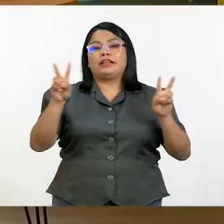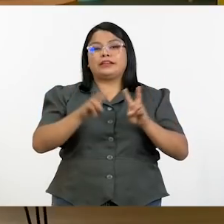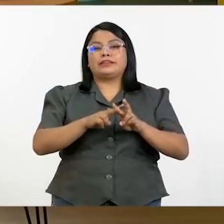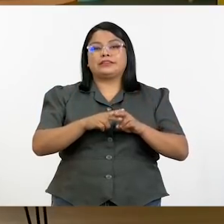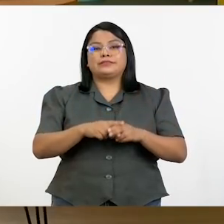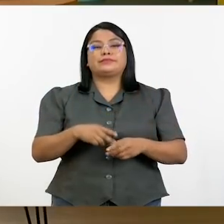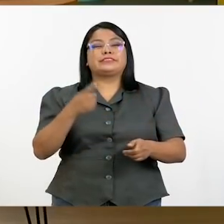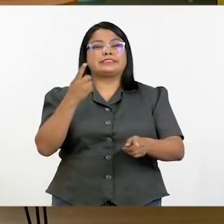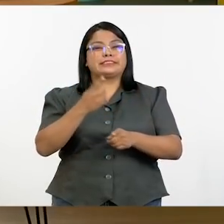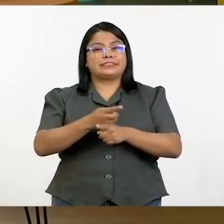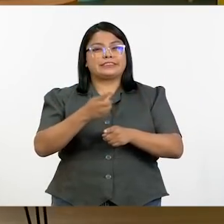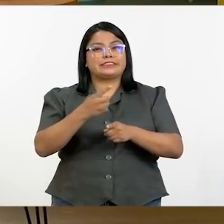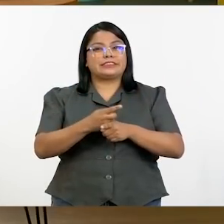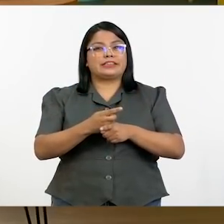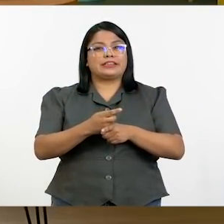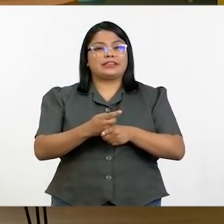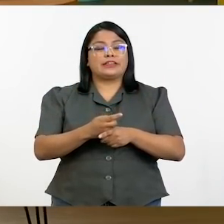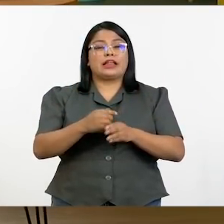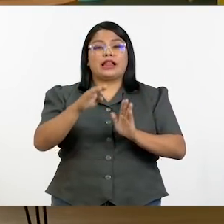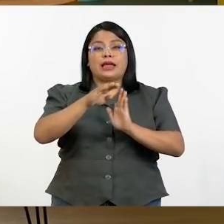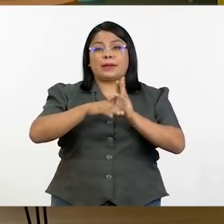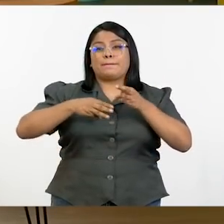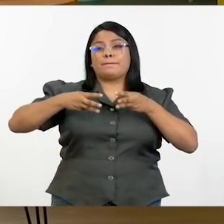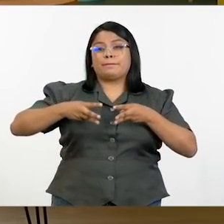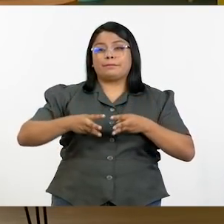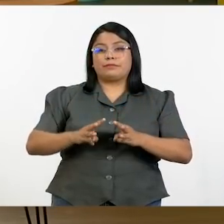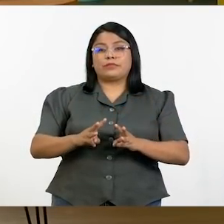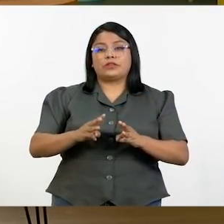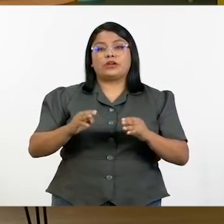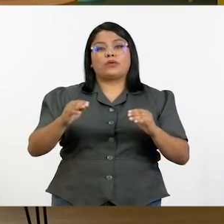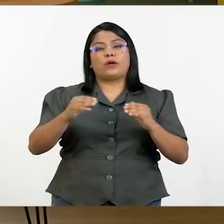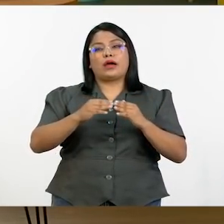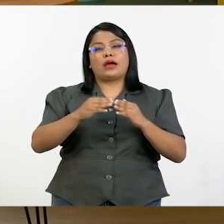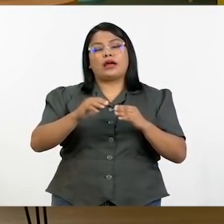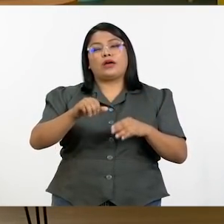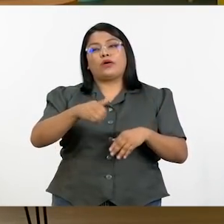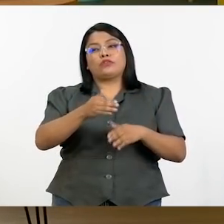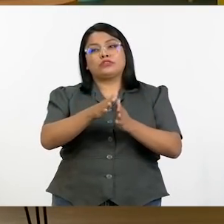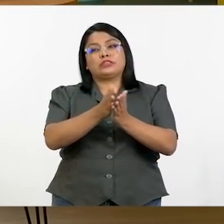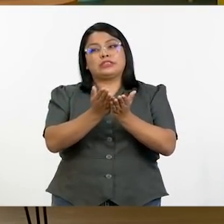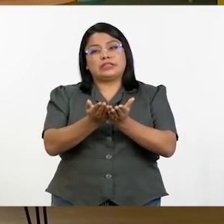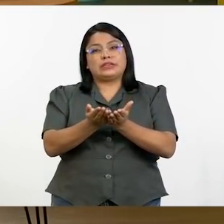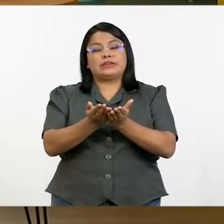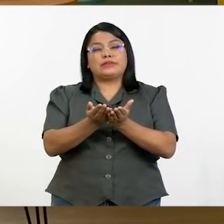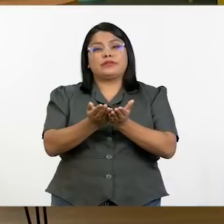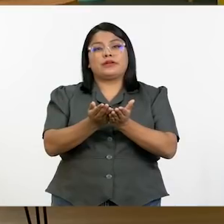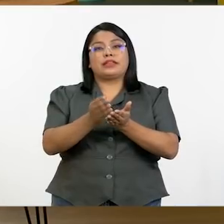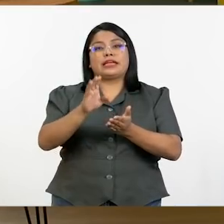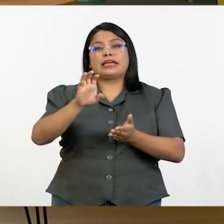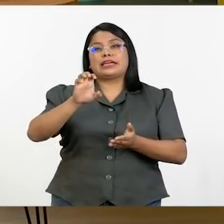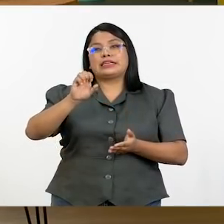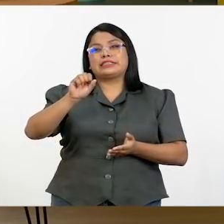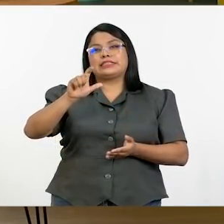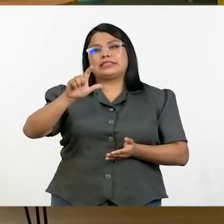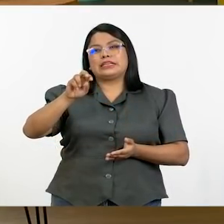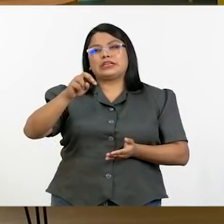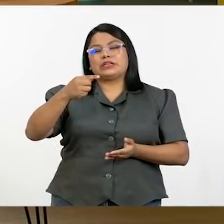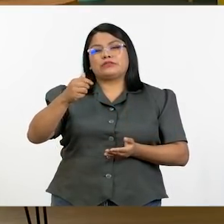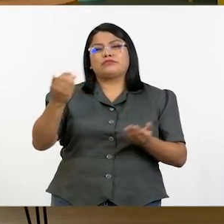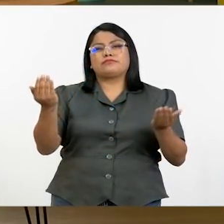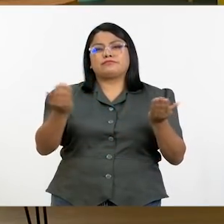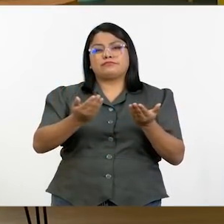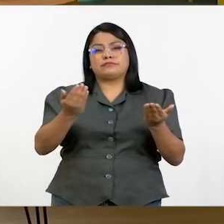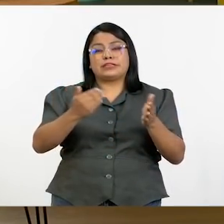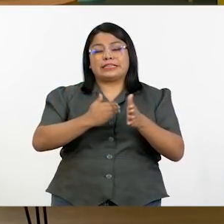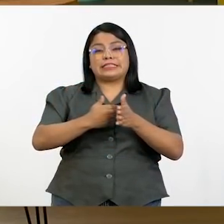valorar. Así es, tanto la guía metodológica como el libro de texto de ESLengua ha sido creado, como